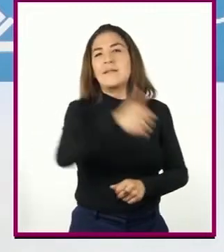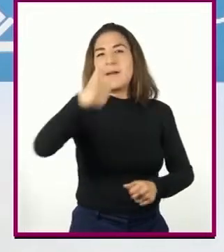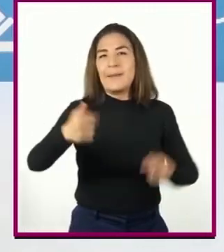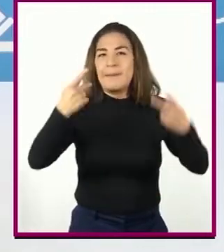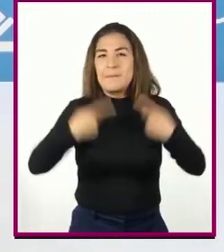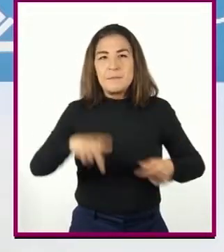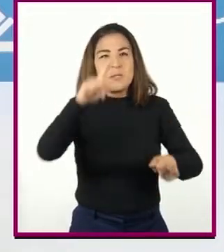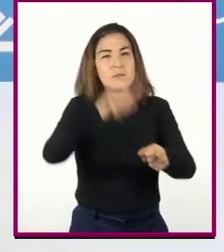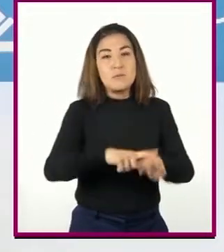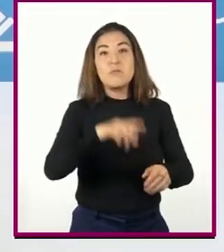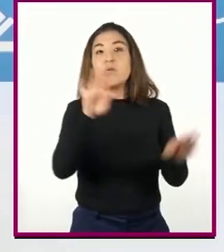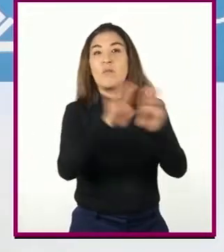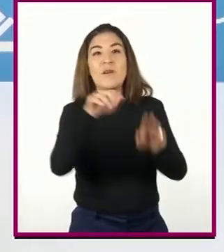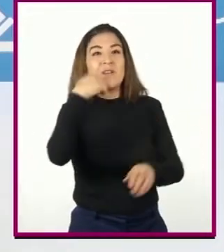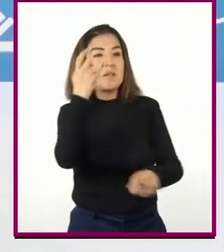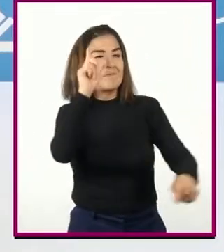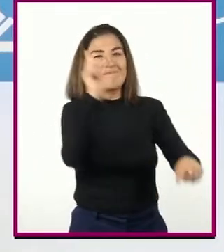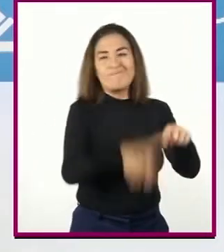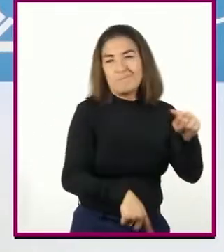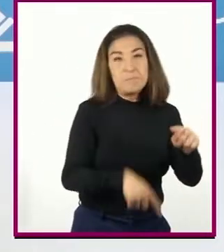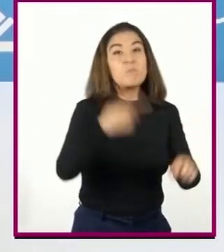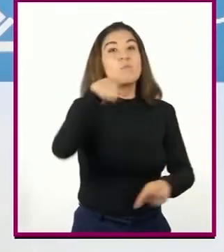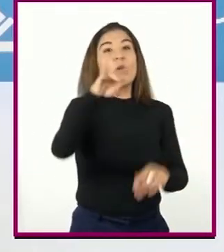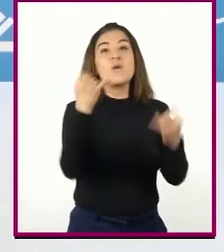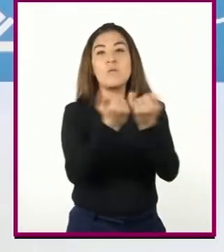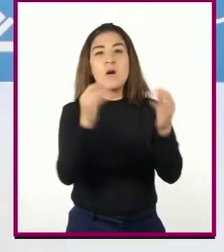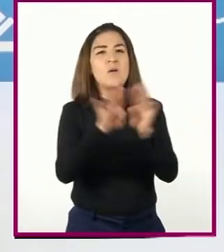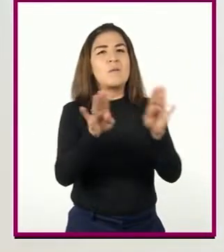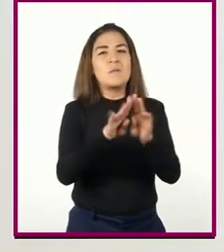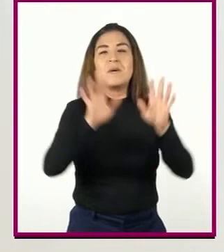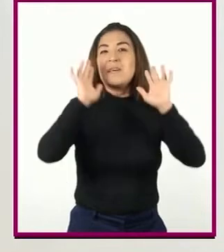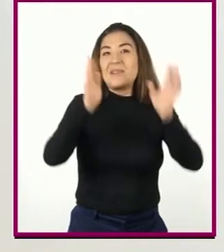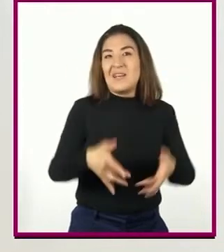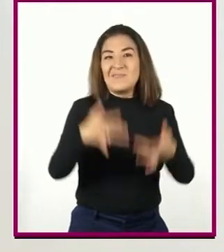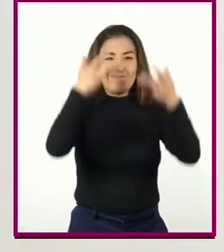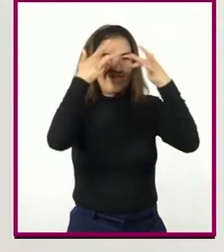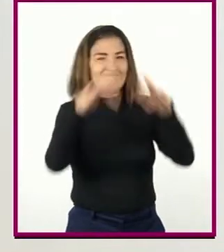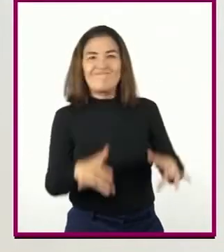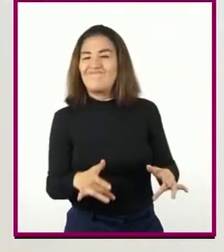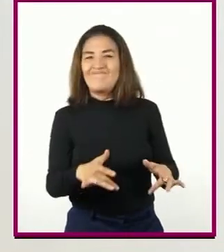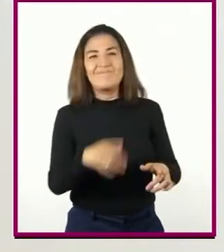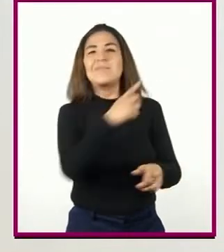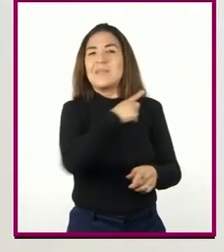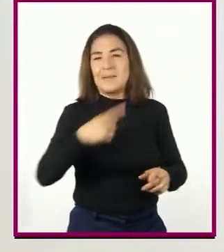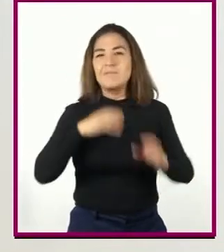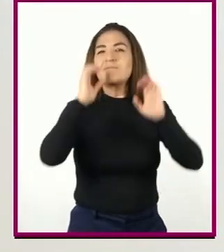que nadie puede arrebatarla, pero tampoco se puede renunciar a ella. Al